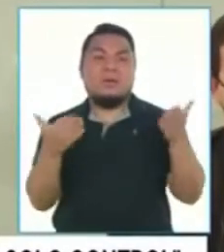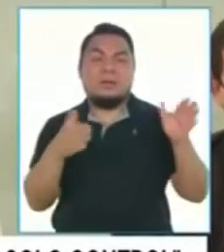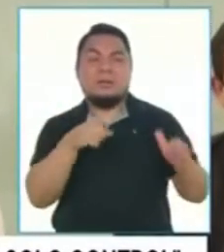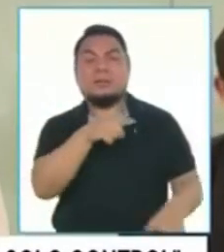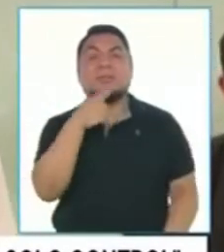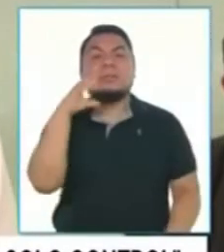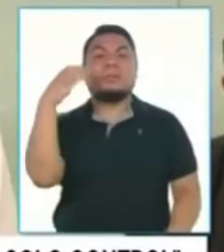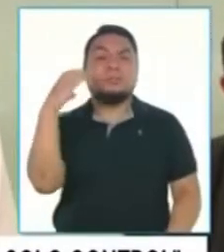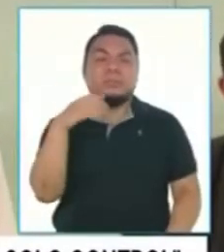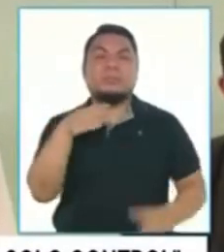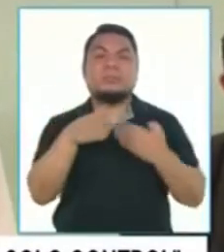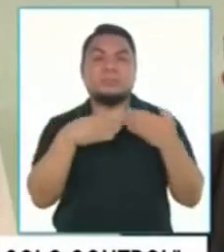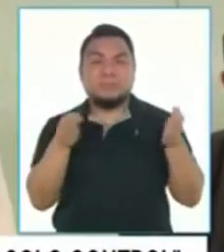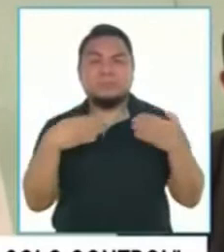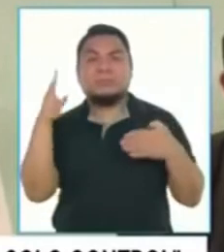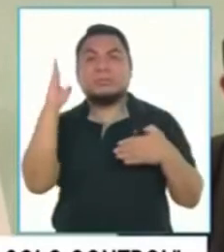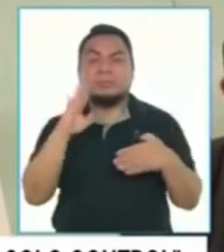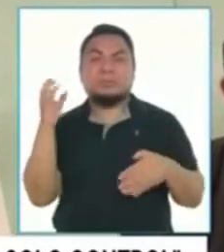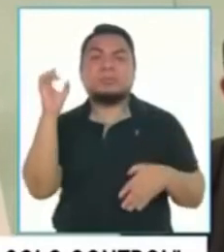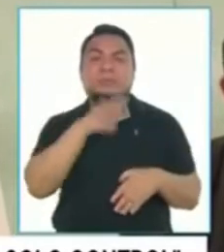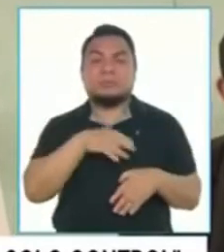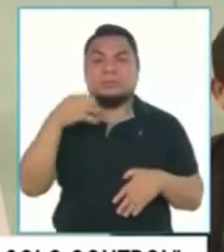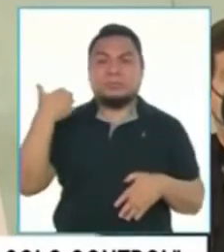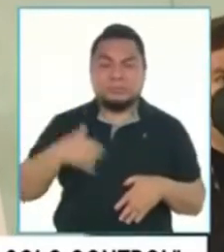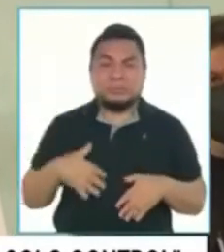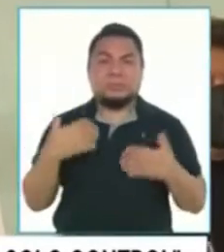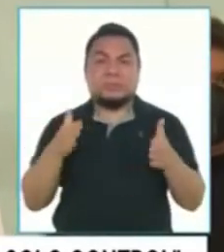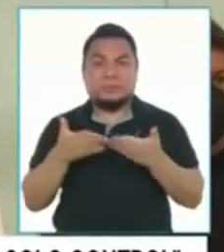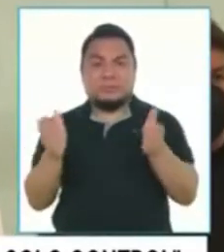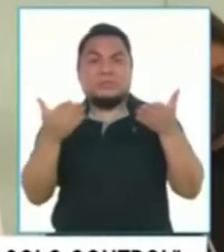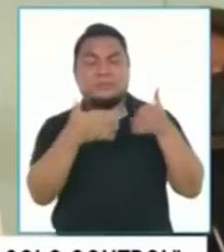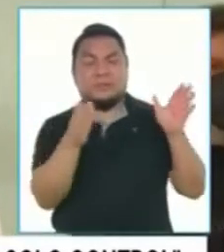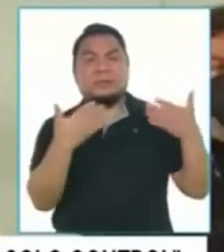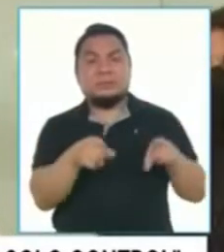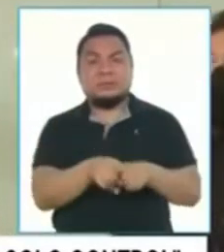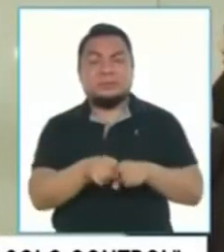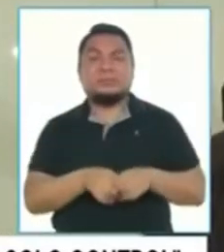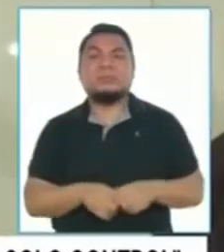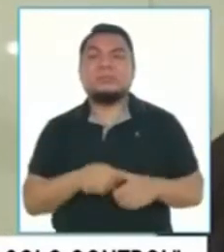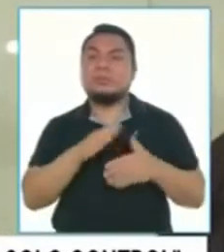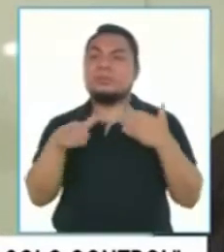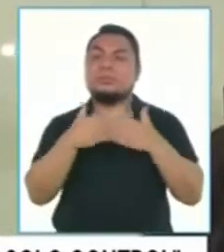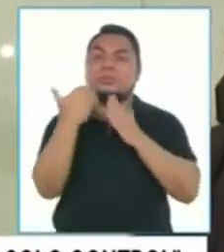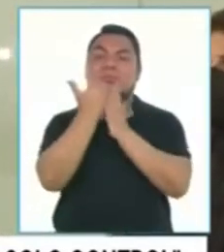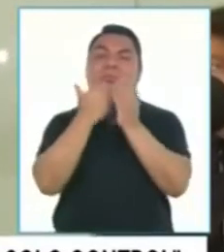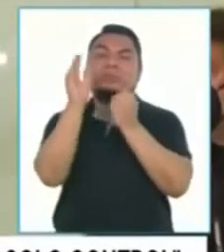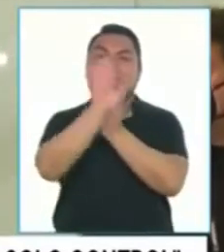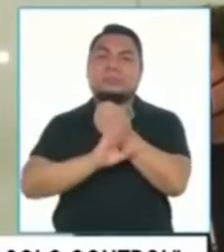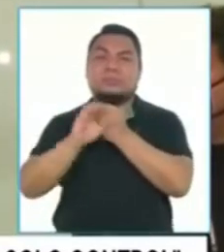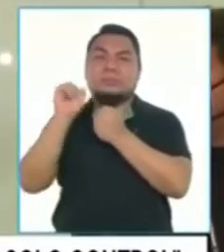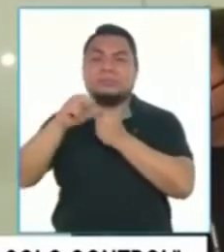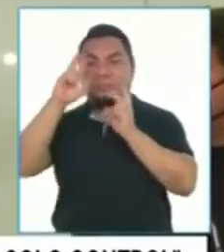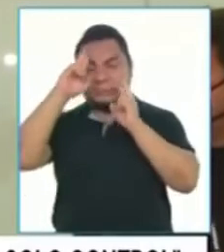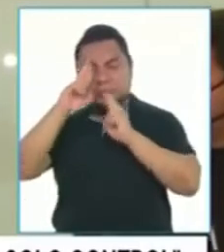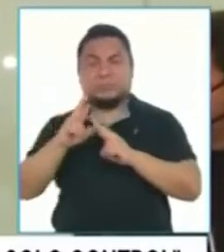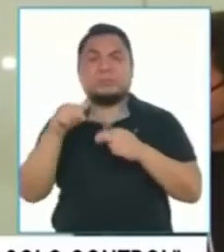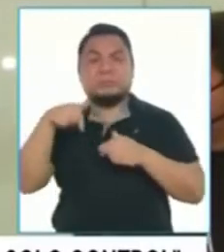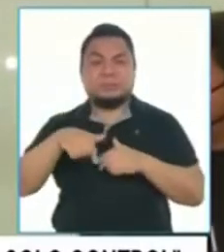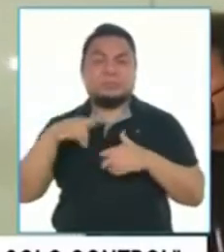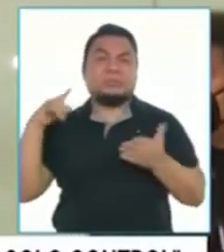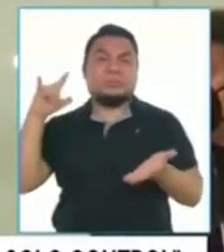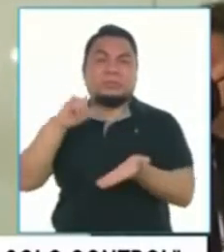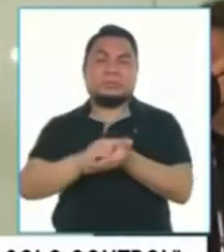Bogotá, Panamá, Santiago, Sao Paulo, Buenos Aires, Argentina, que ya ha abierto sus fronteras también, y todos los protocolos se están respetando aquí en